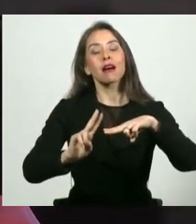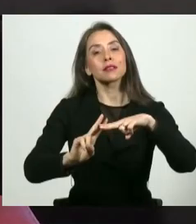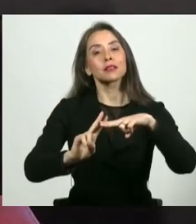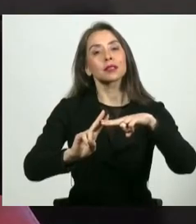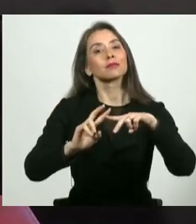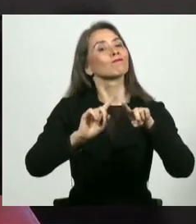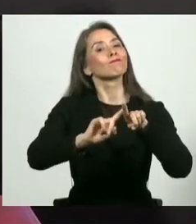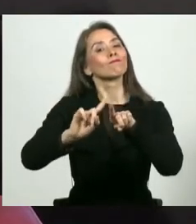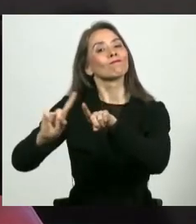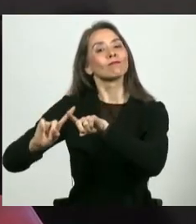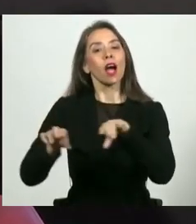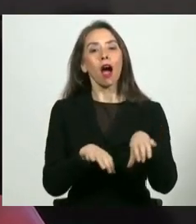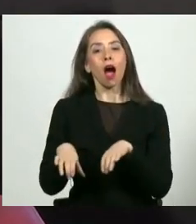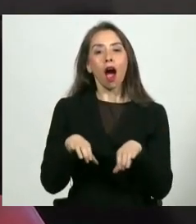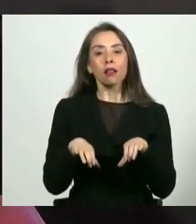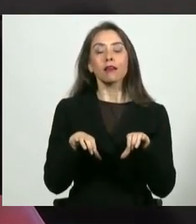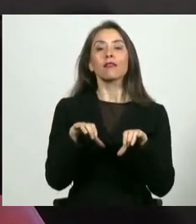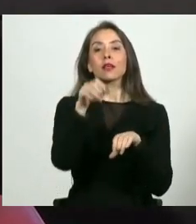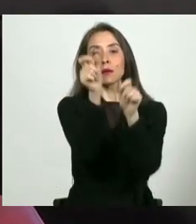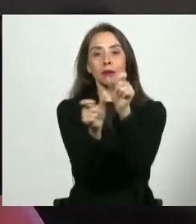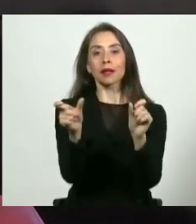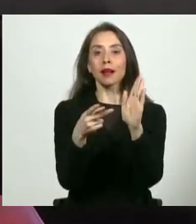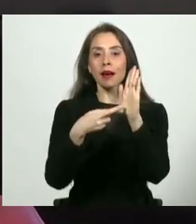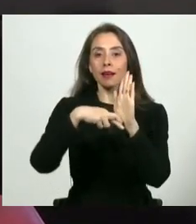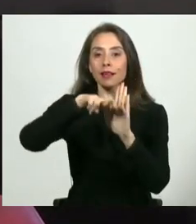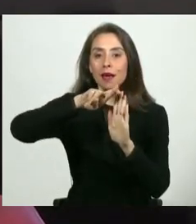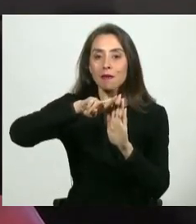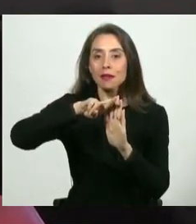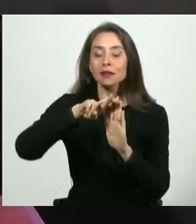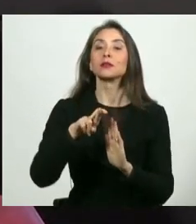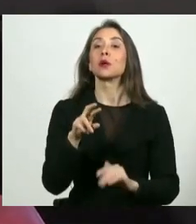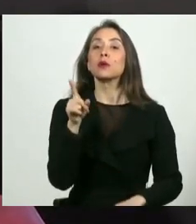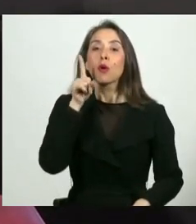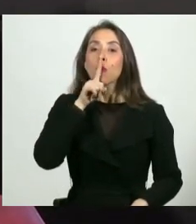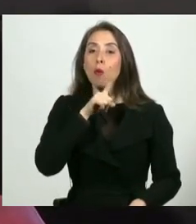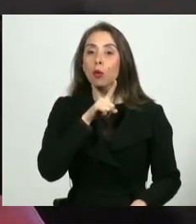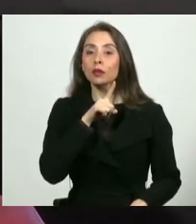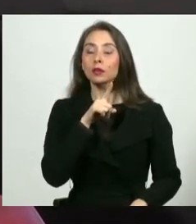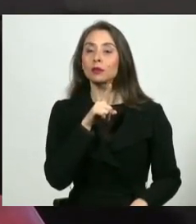distintas actividades de rehabilitación. Y